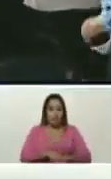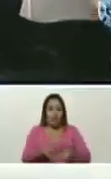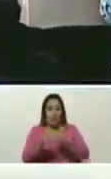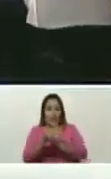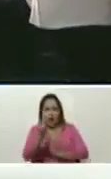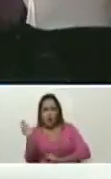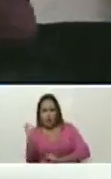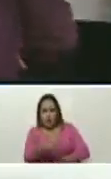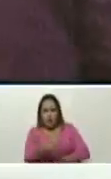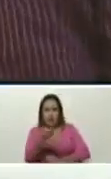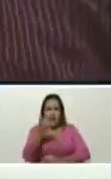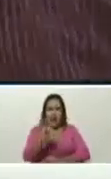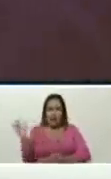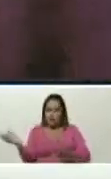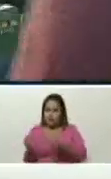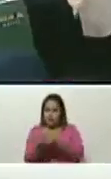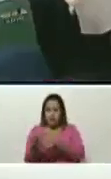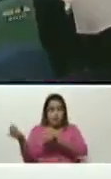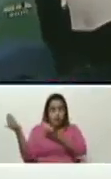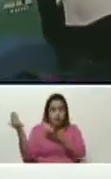allí estuvimos con nuestro hermano,